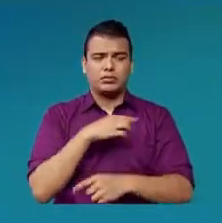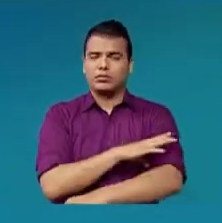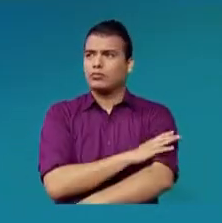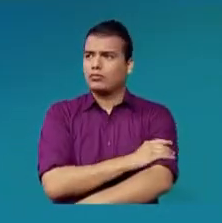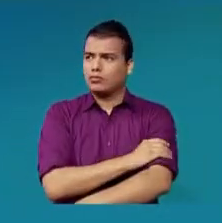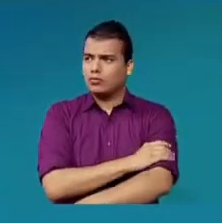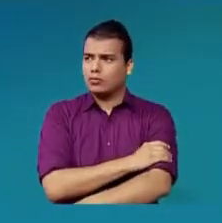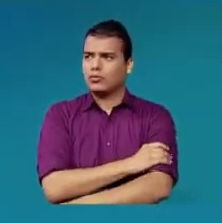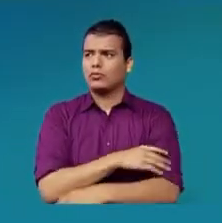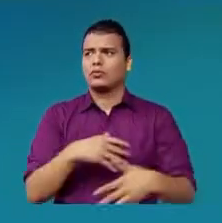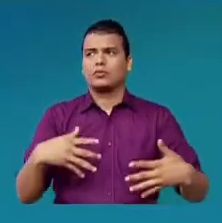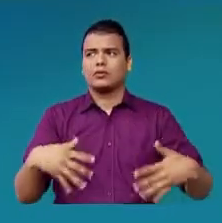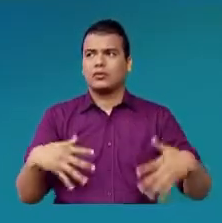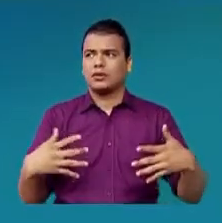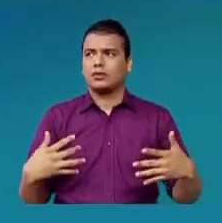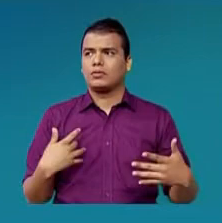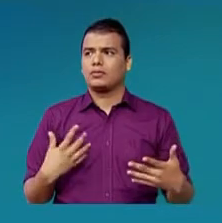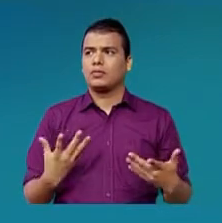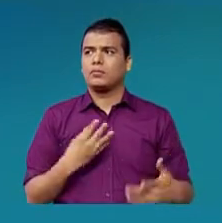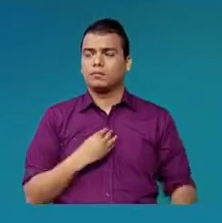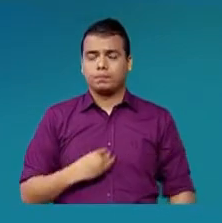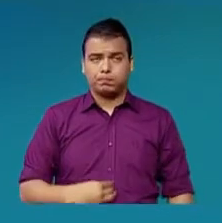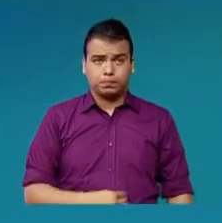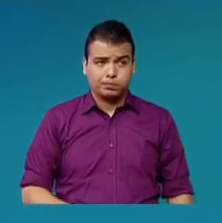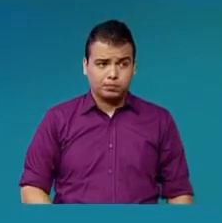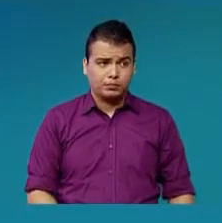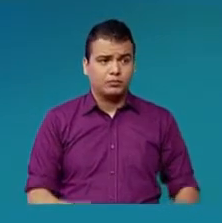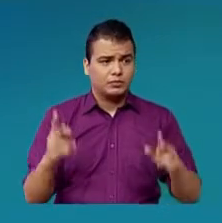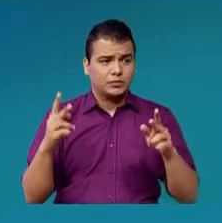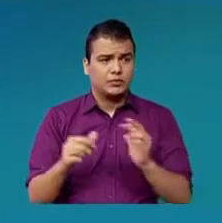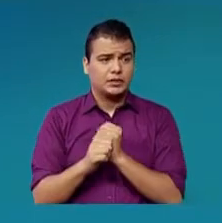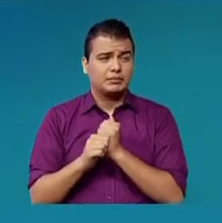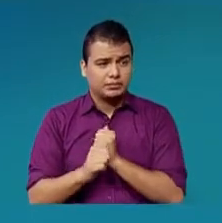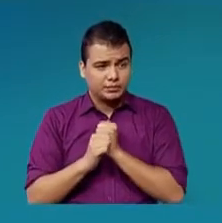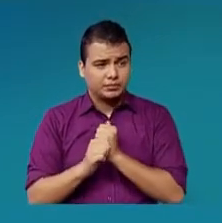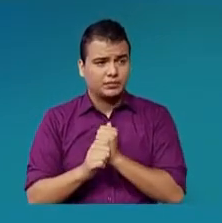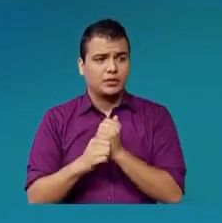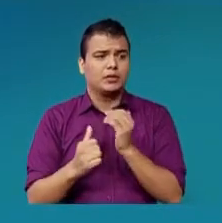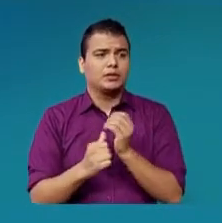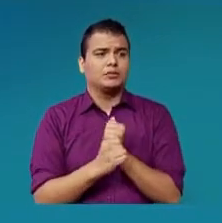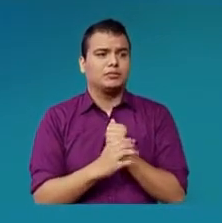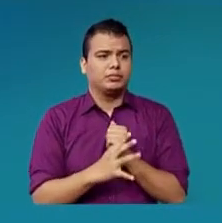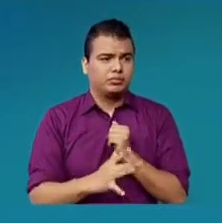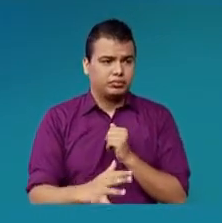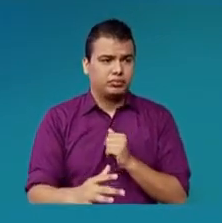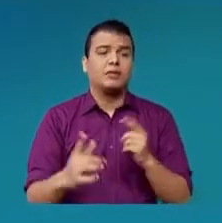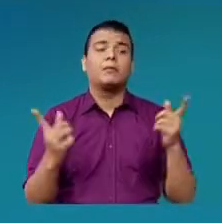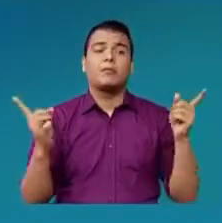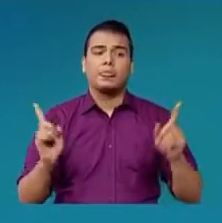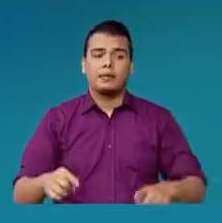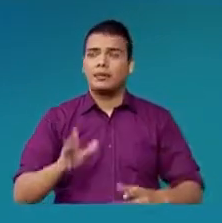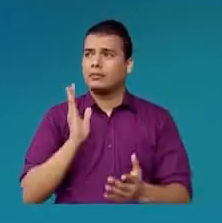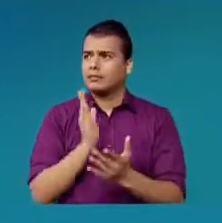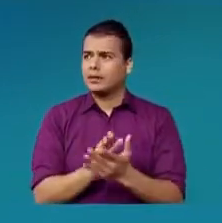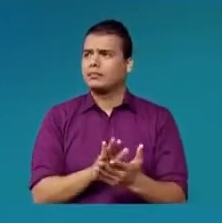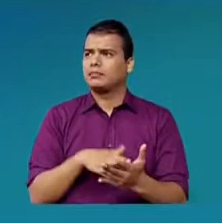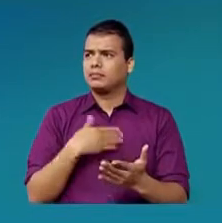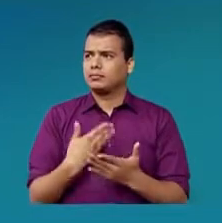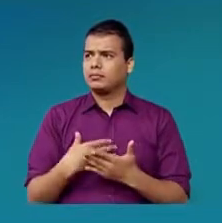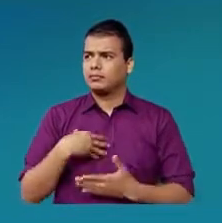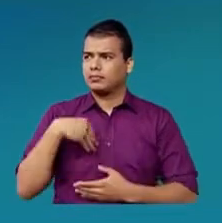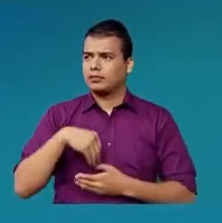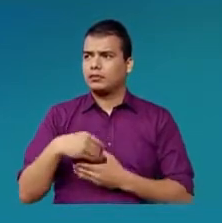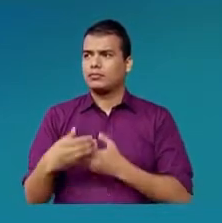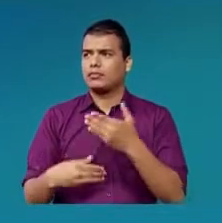periféricos. Síntomas intestinales, el que está estresado puede presentar estreñimiento o diarrea, porque el estrés también modifica las sustancias químicas